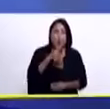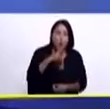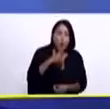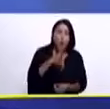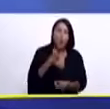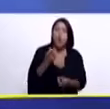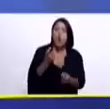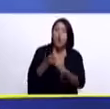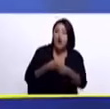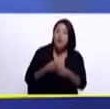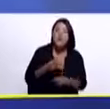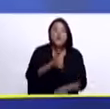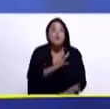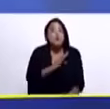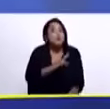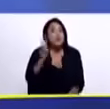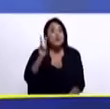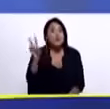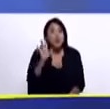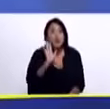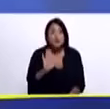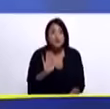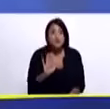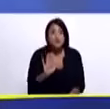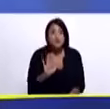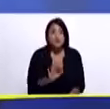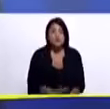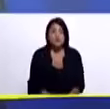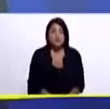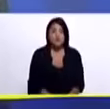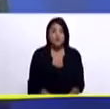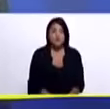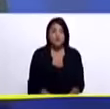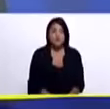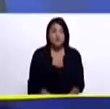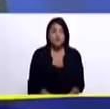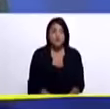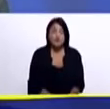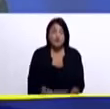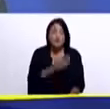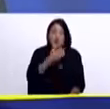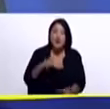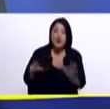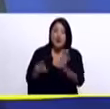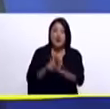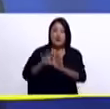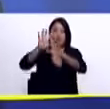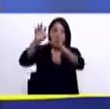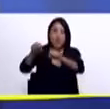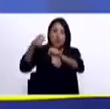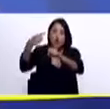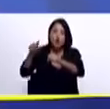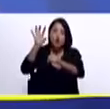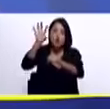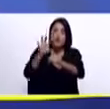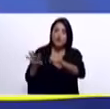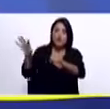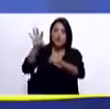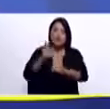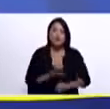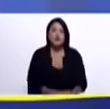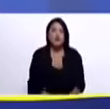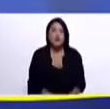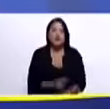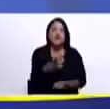venezolanas y le pertenecen a todos los venezolanos que están ilegalmente retenidos en el exterior. Los activos de